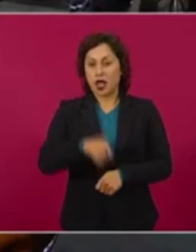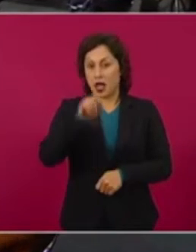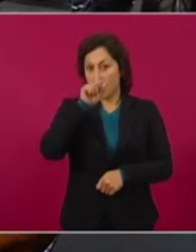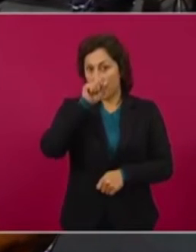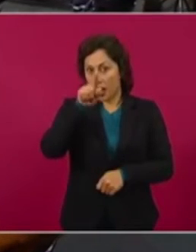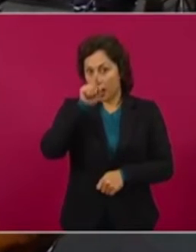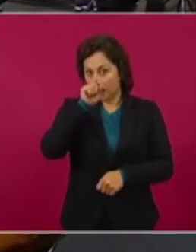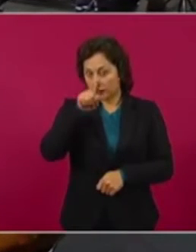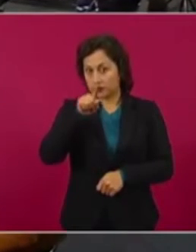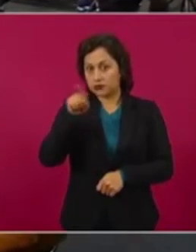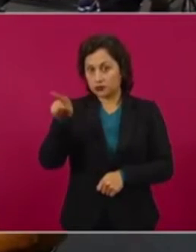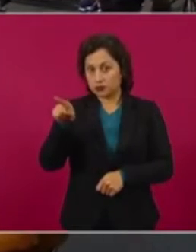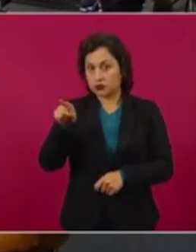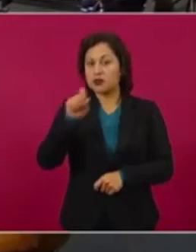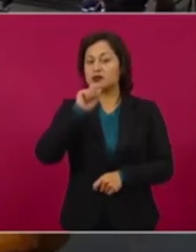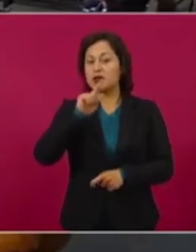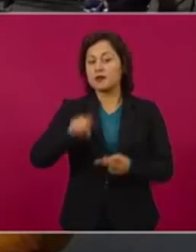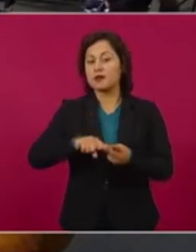Adán lo va a tratar.